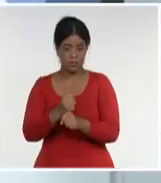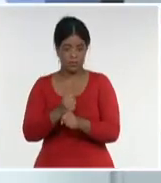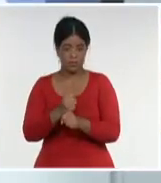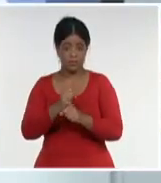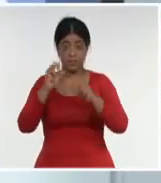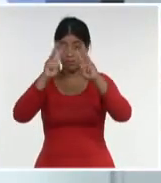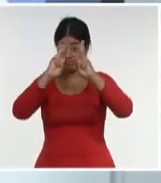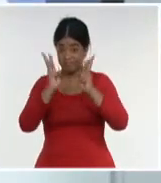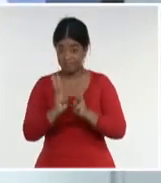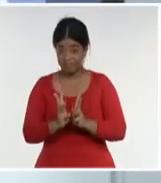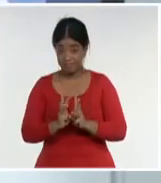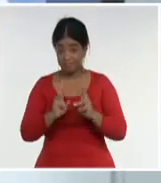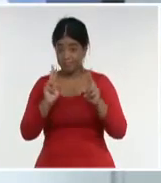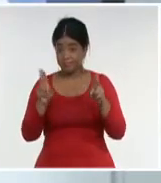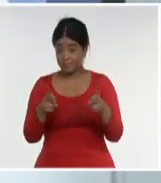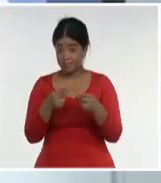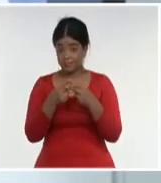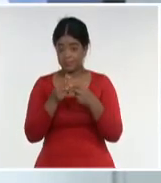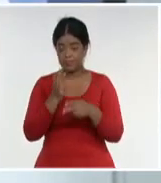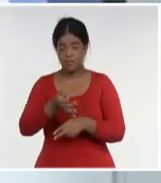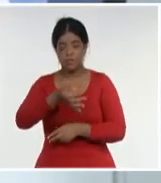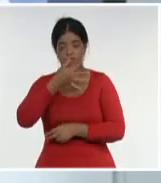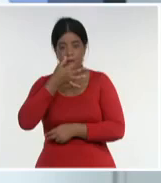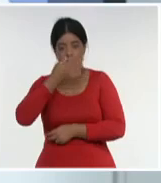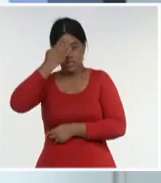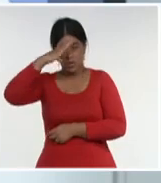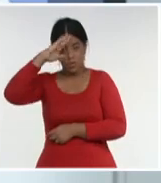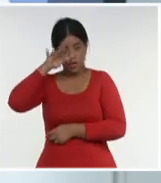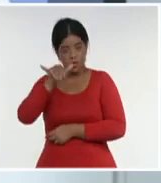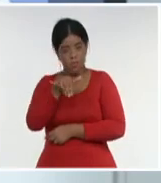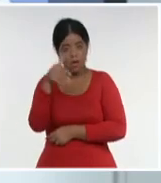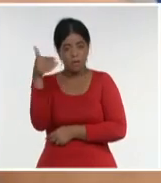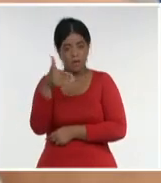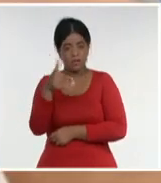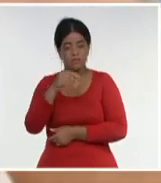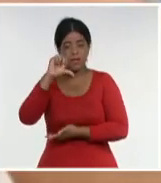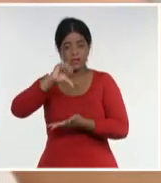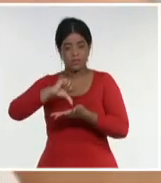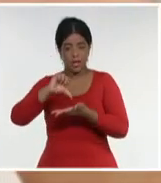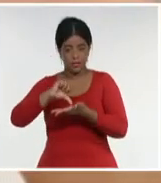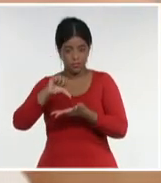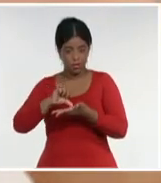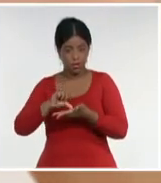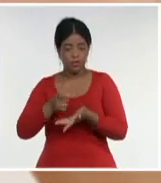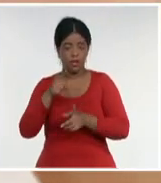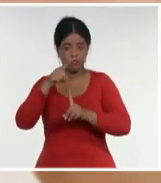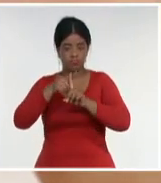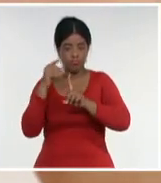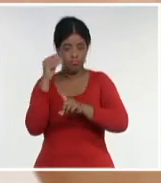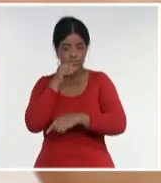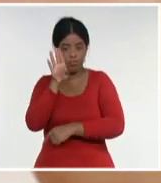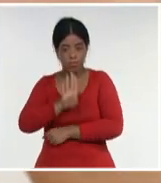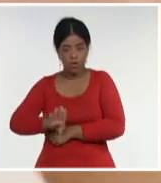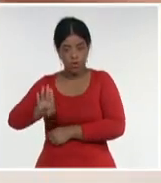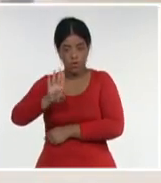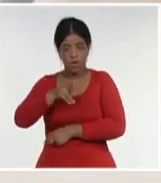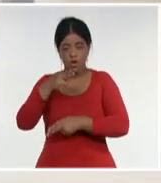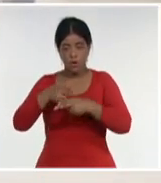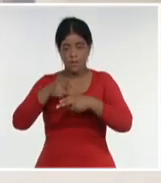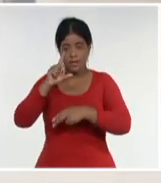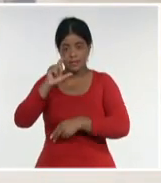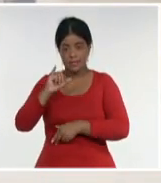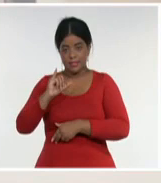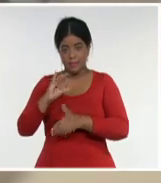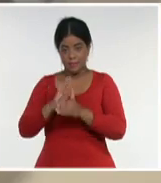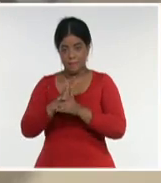estará presidido por BioCuba Pharma y contará con la participación del Centro de Ingeniería Genética y Biotecnología, CIMAP-SA, el